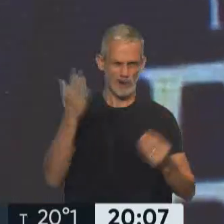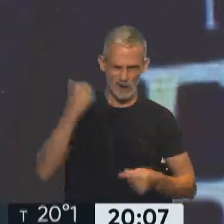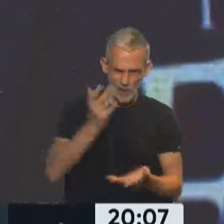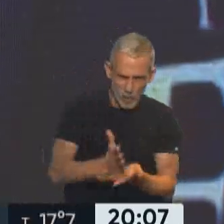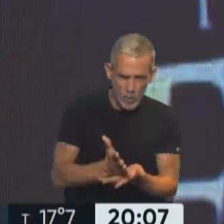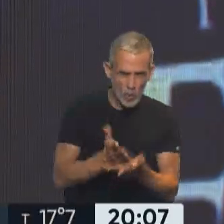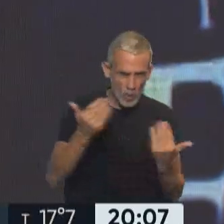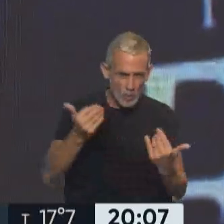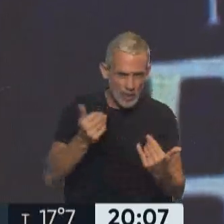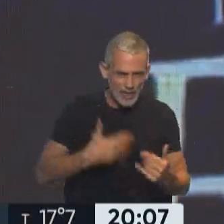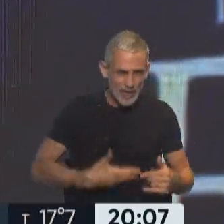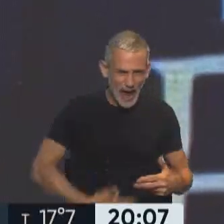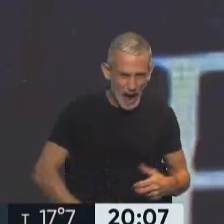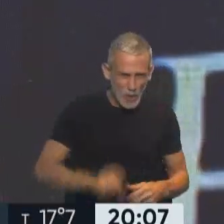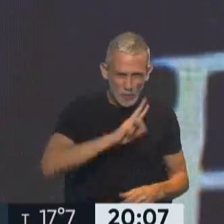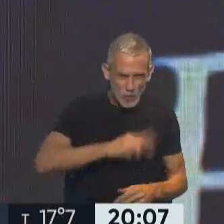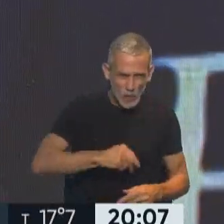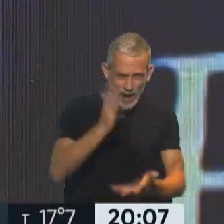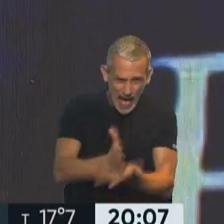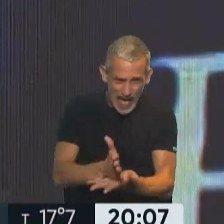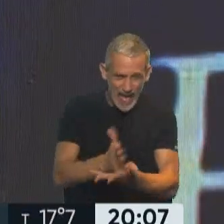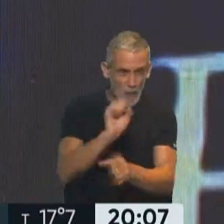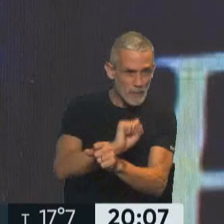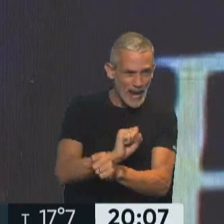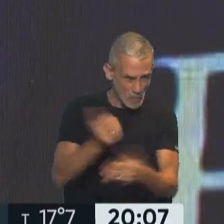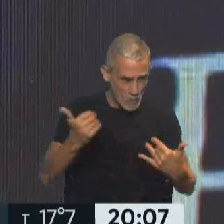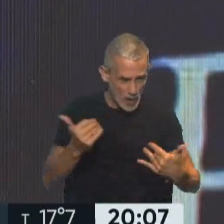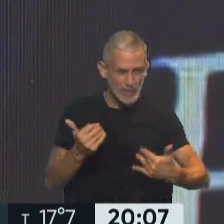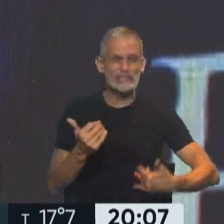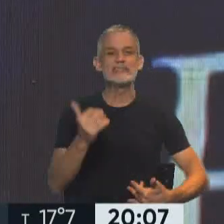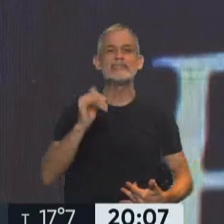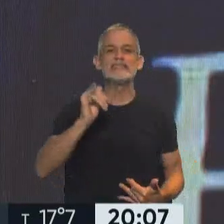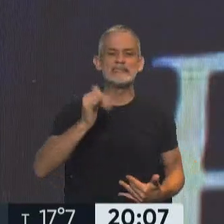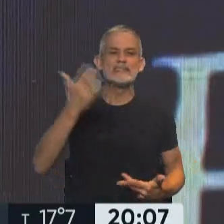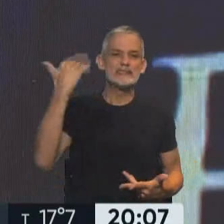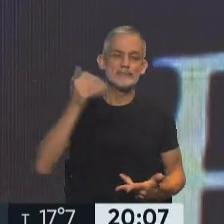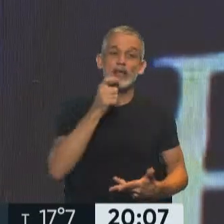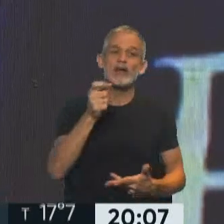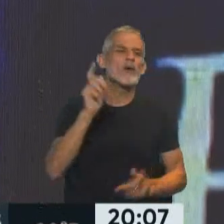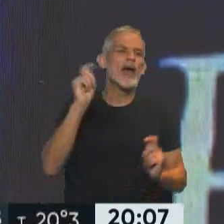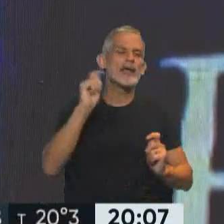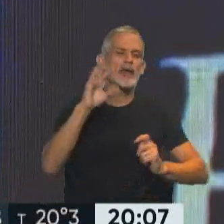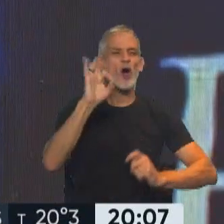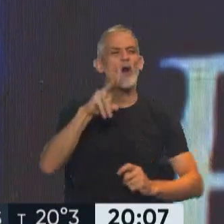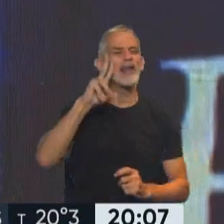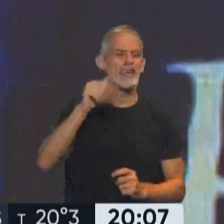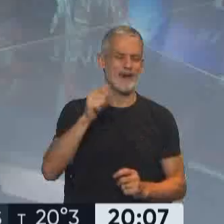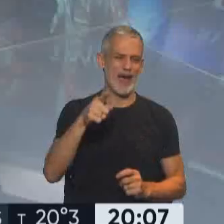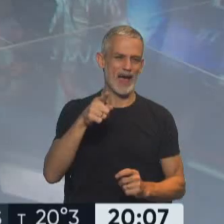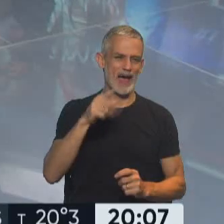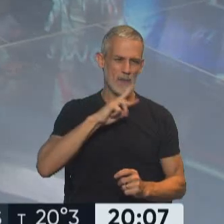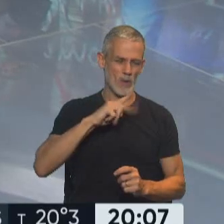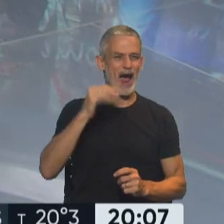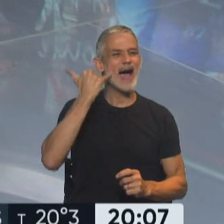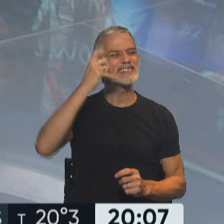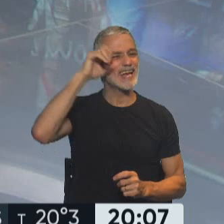la posibilidad de una sanción penal a esas mujeres? Las respuestas las va a dar Ayelén Oliva en sus claves para entender el mundo. Ayelén,